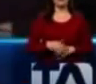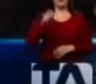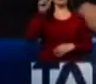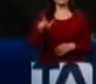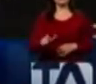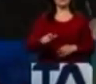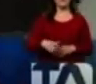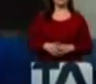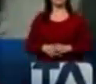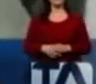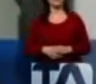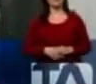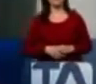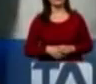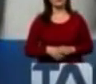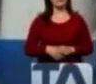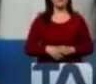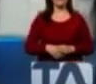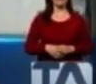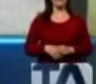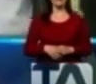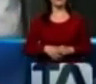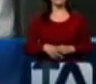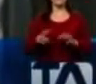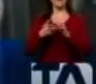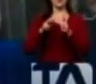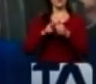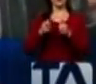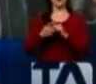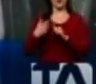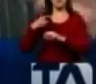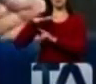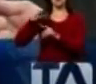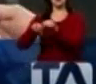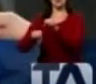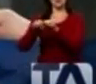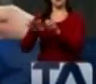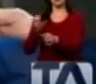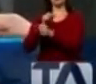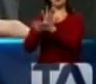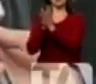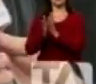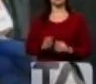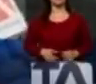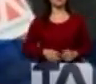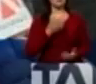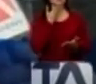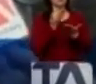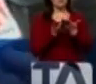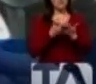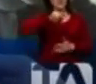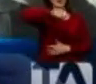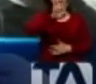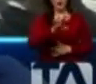vecinos. Ustedes, además del problema del abandono del parque, tienen un grave problema de inseguridad. Muchísimas gracias, también agradeciendo la visita